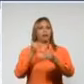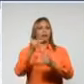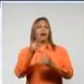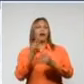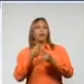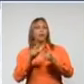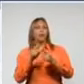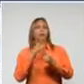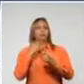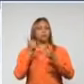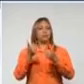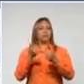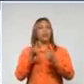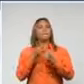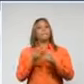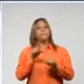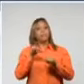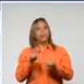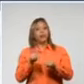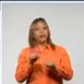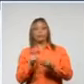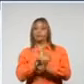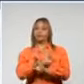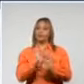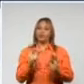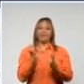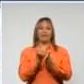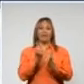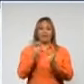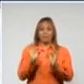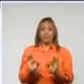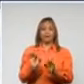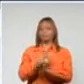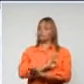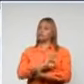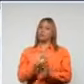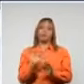favorable, pero todavía hoy no se puede afirmar, ¿no? Y